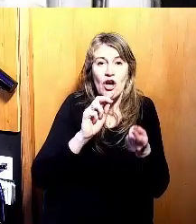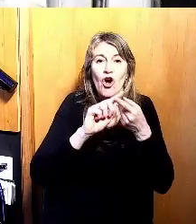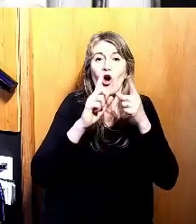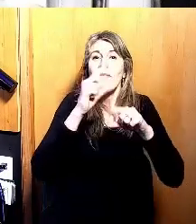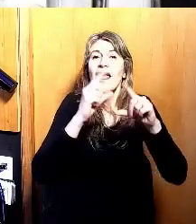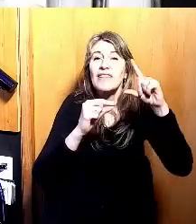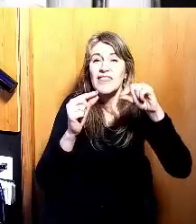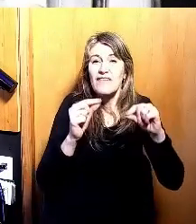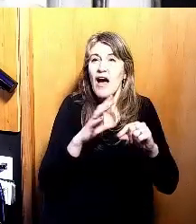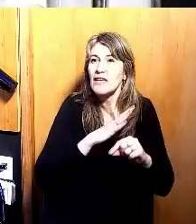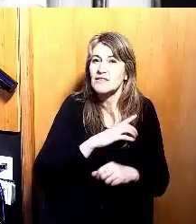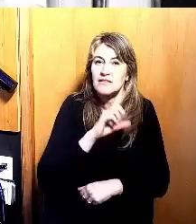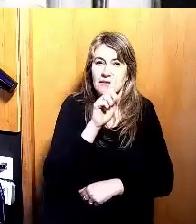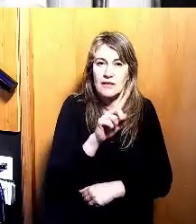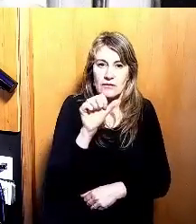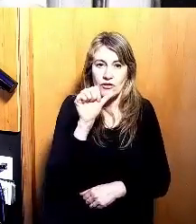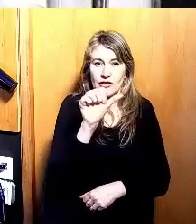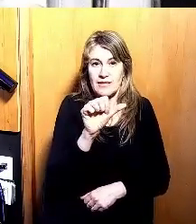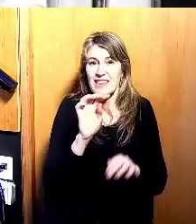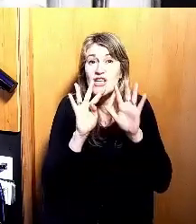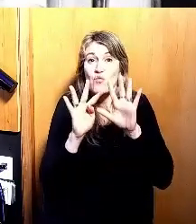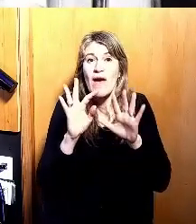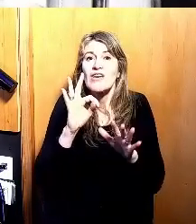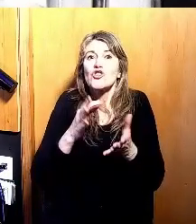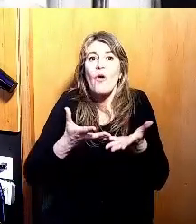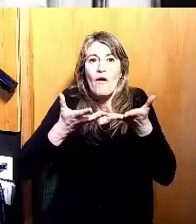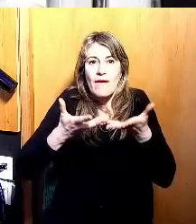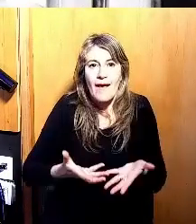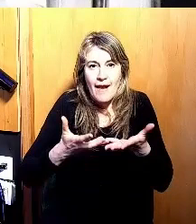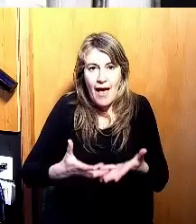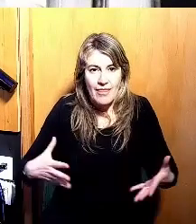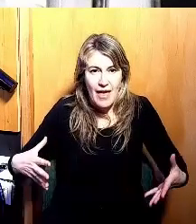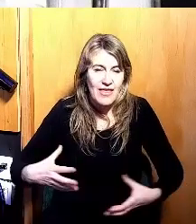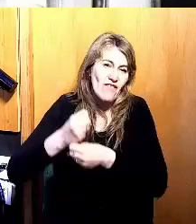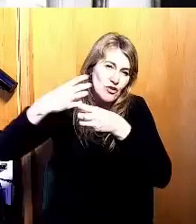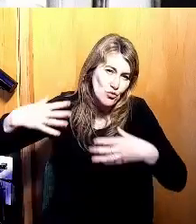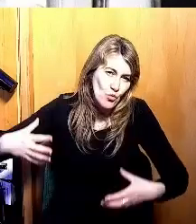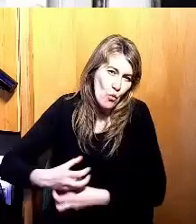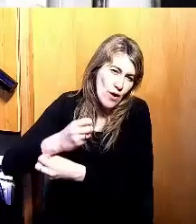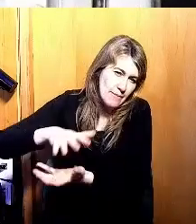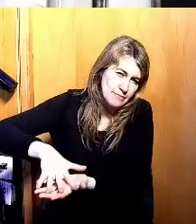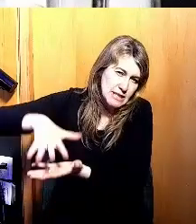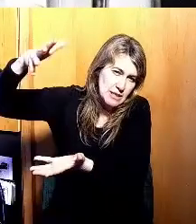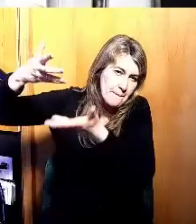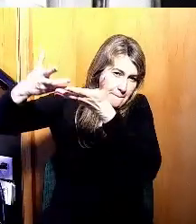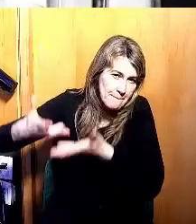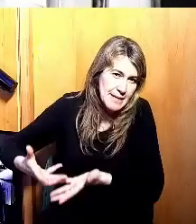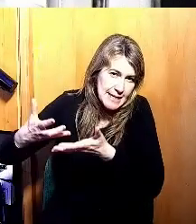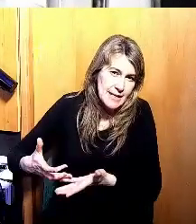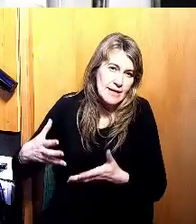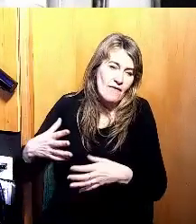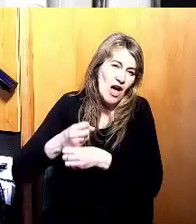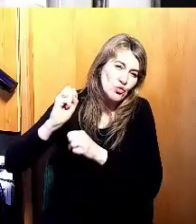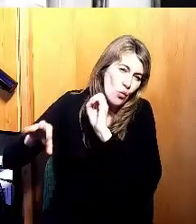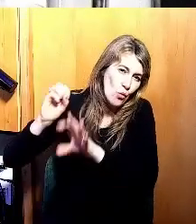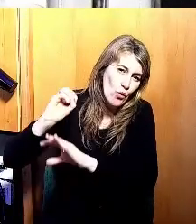esas 169 toneladas mensuales de residuos. Por eso, Germán, vos hablabas del total de residuos y yo pensaba